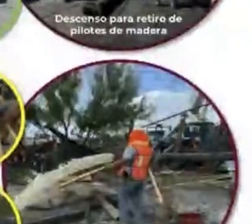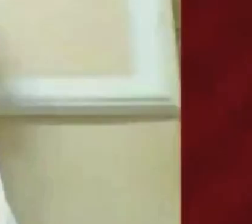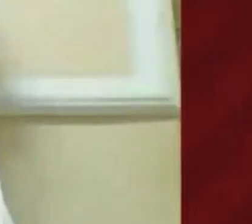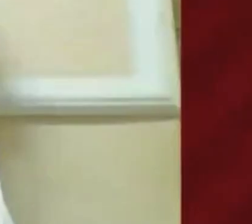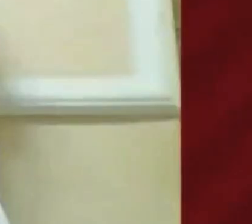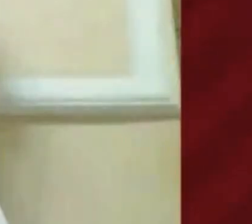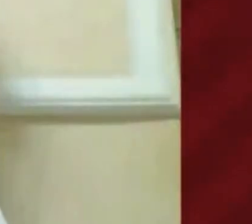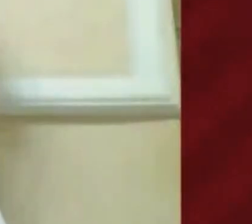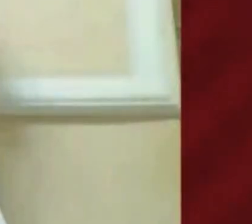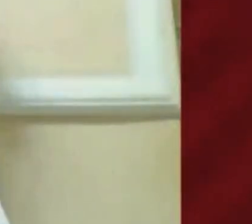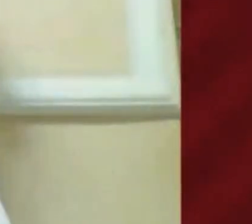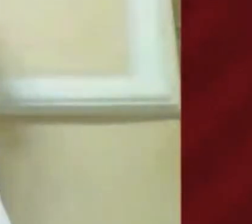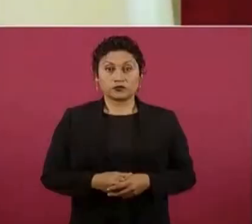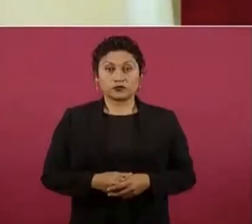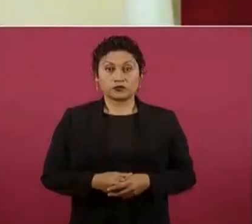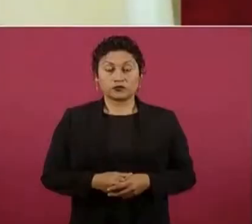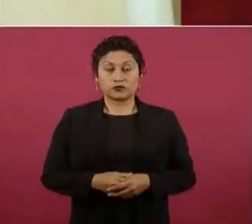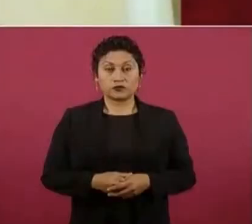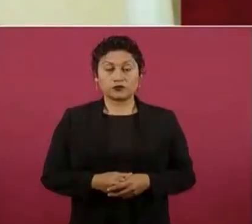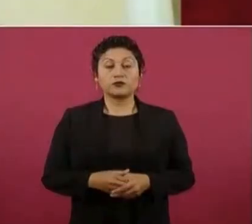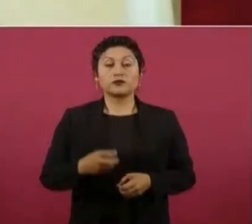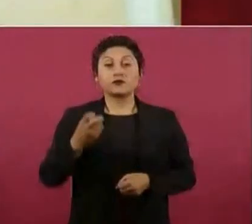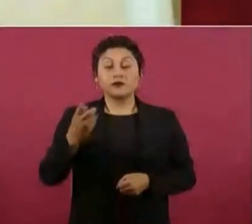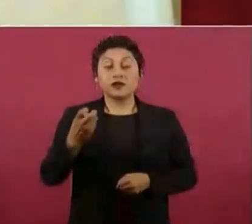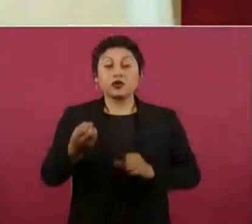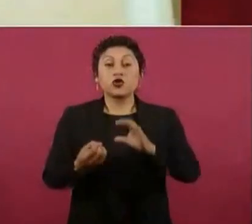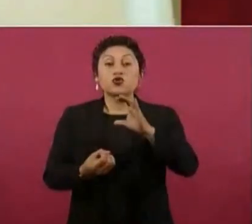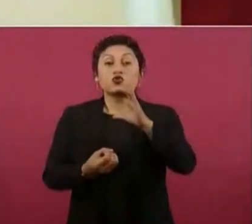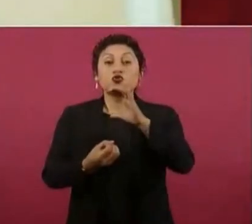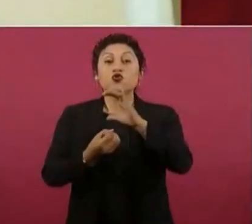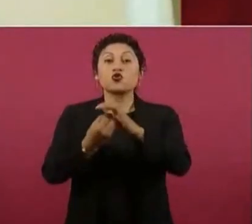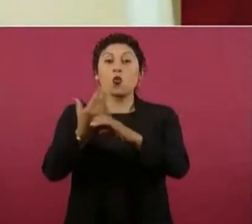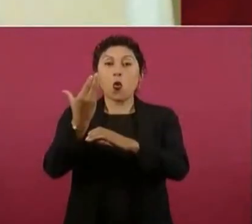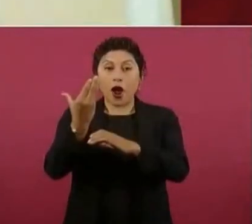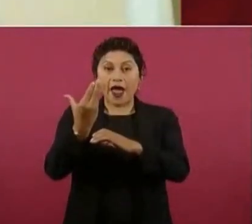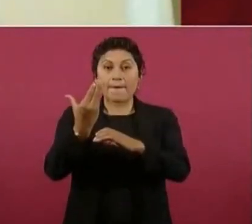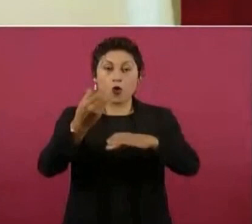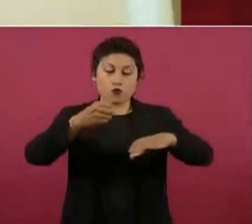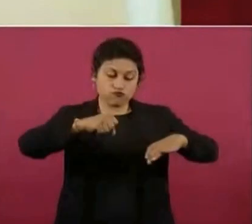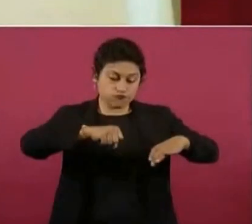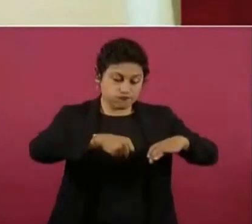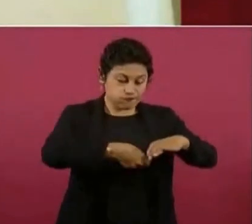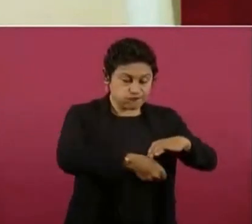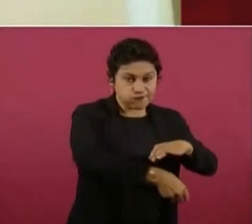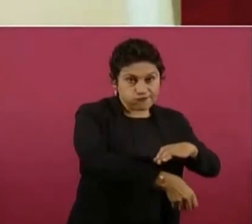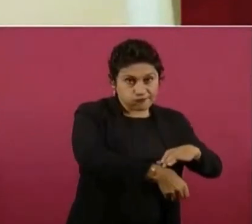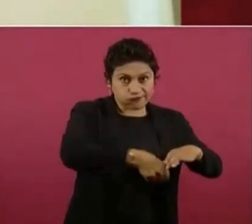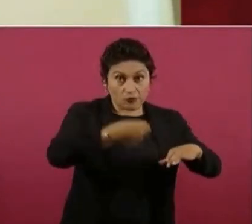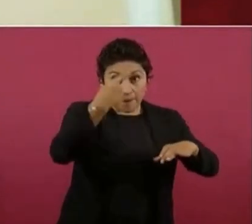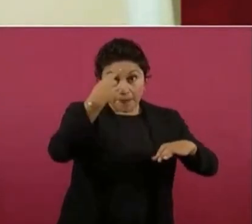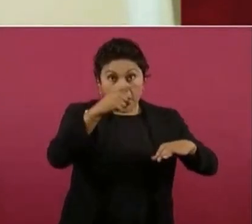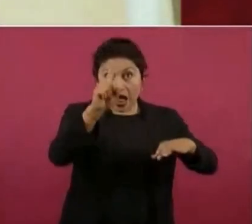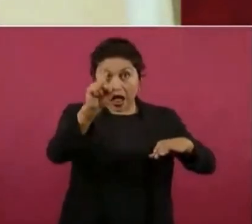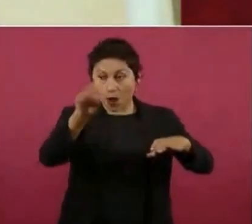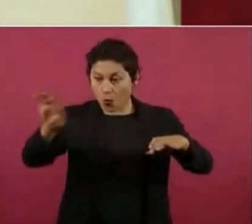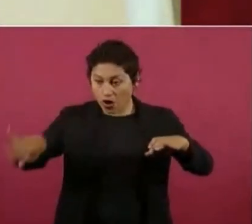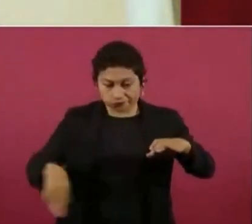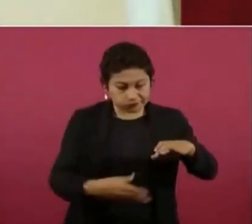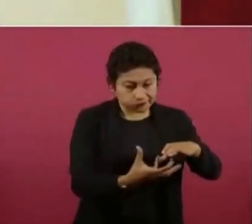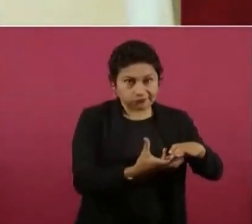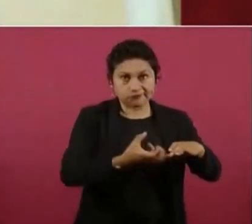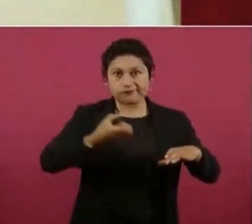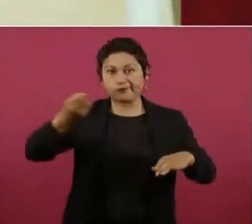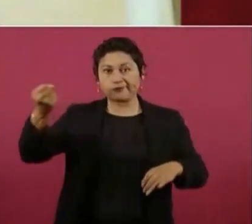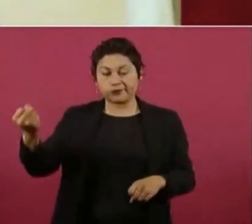nuevos pozos o nuevos orificios que se hacen para extraer agua. El día de hoy se reportan